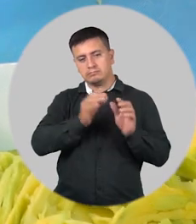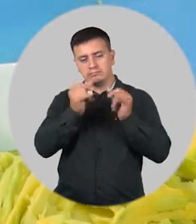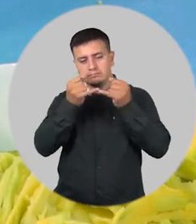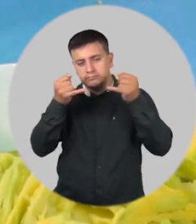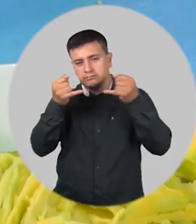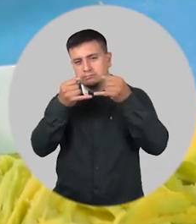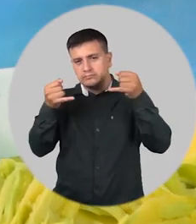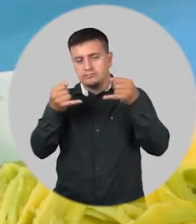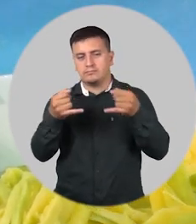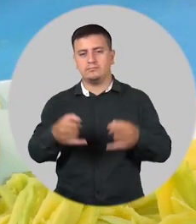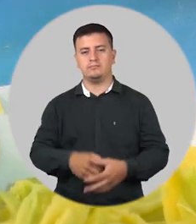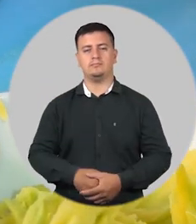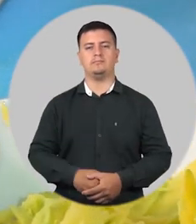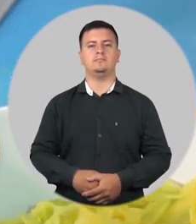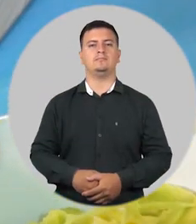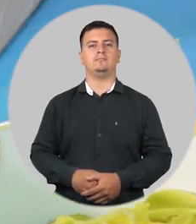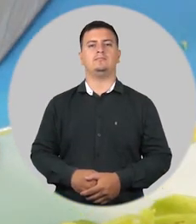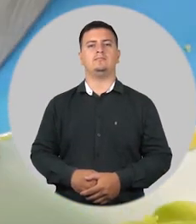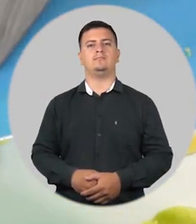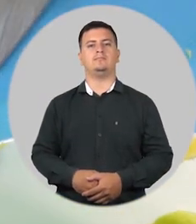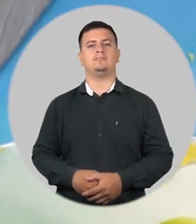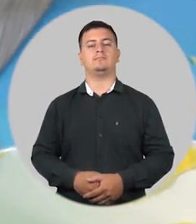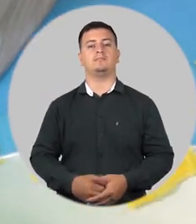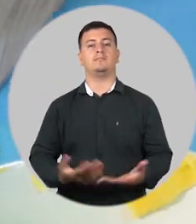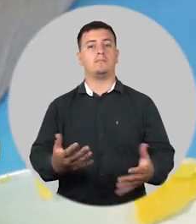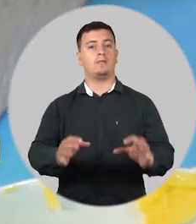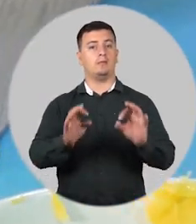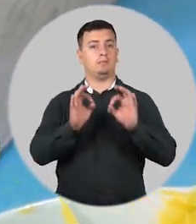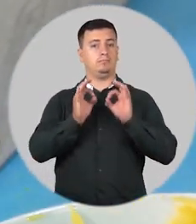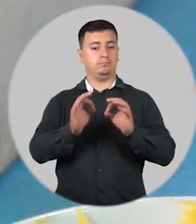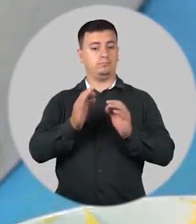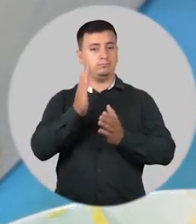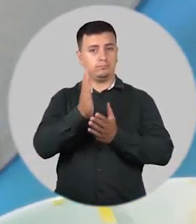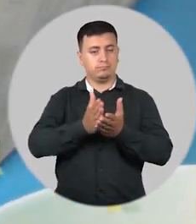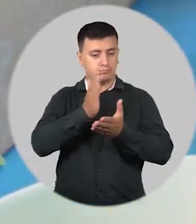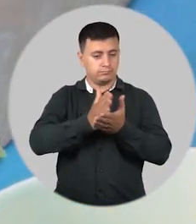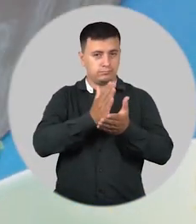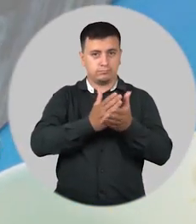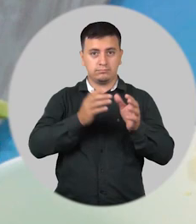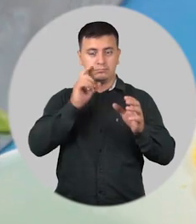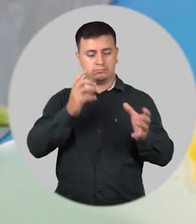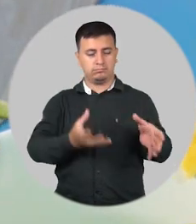La idea es que una vez que esté terminado el proceso, quede de esta manera.